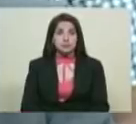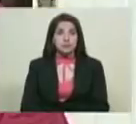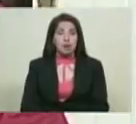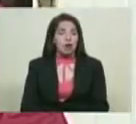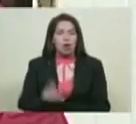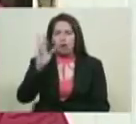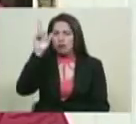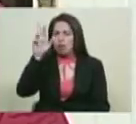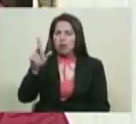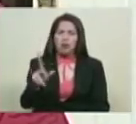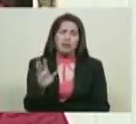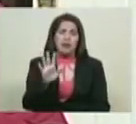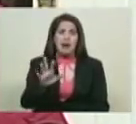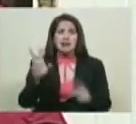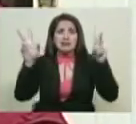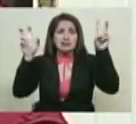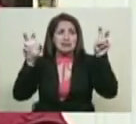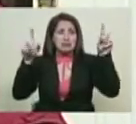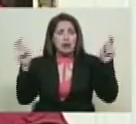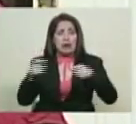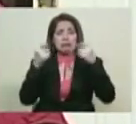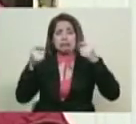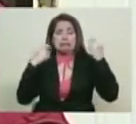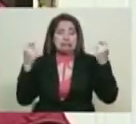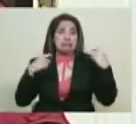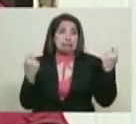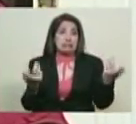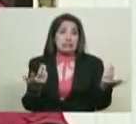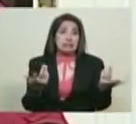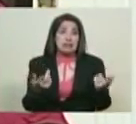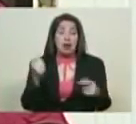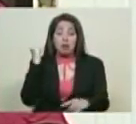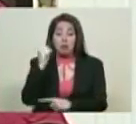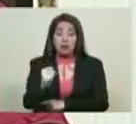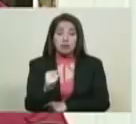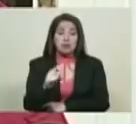Todos los días decía, el asesinato de Gaitán